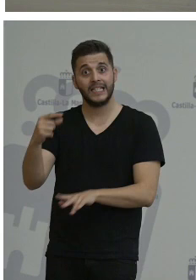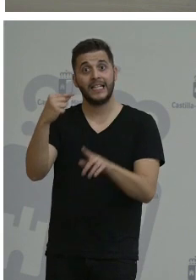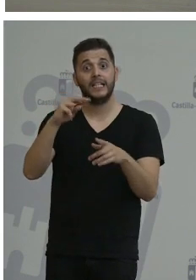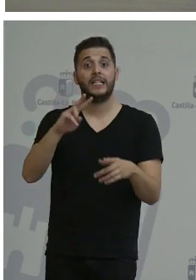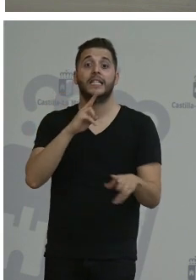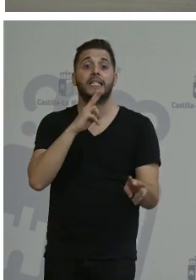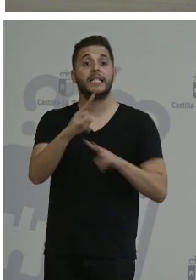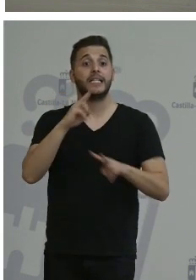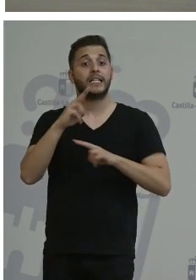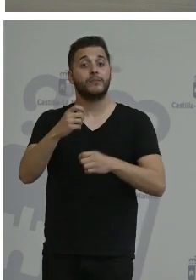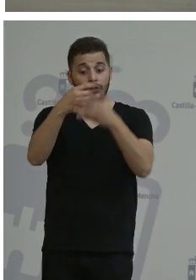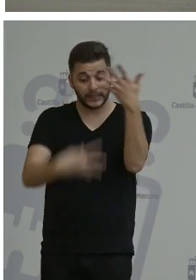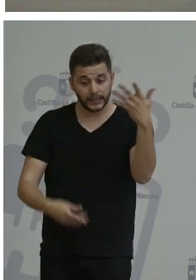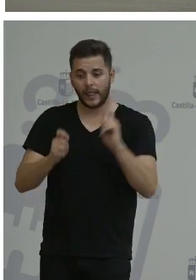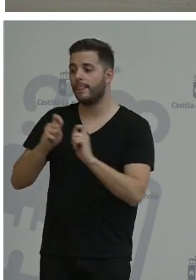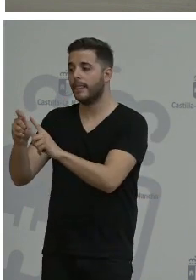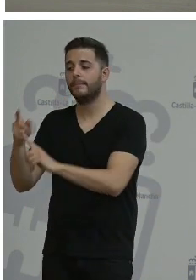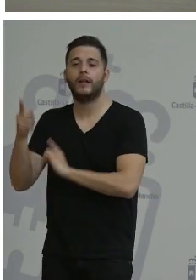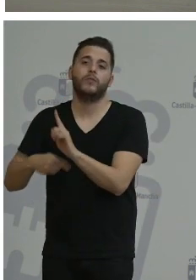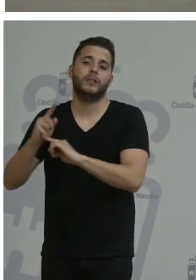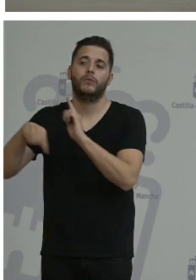que su examen ha sido satisfactorio.